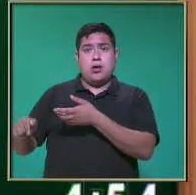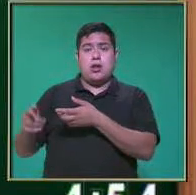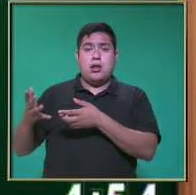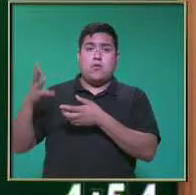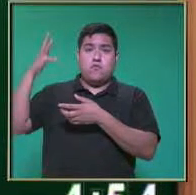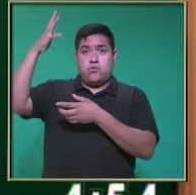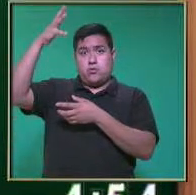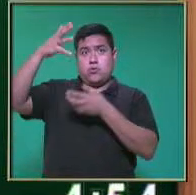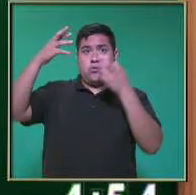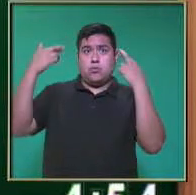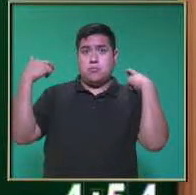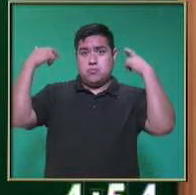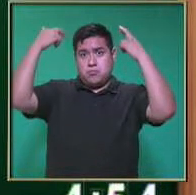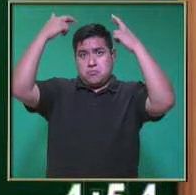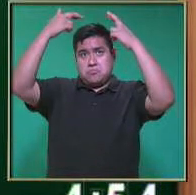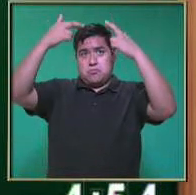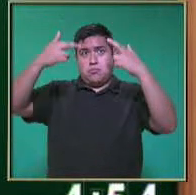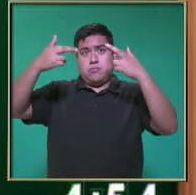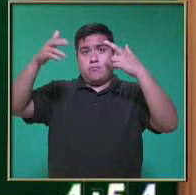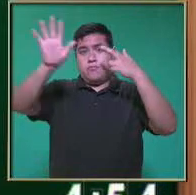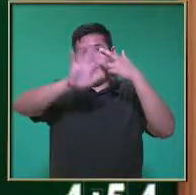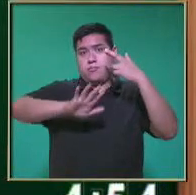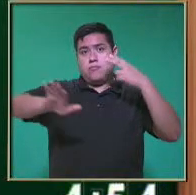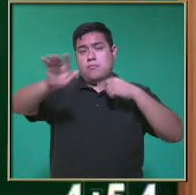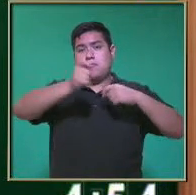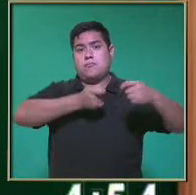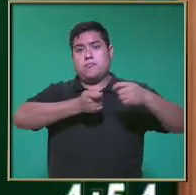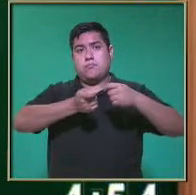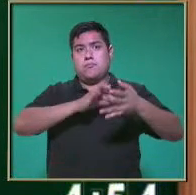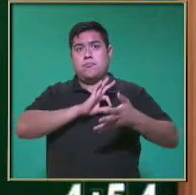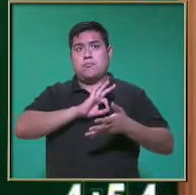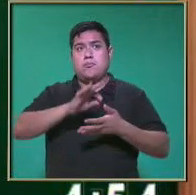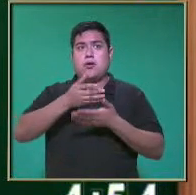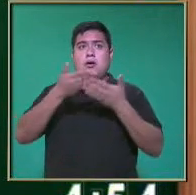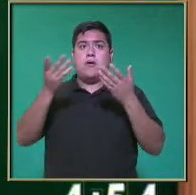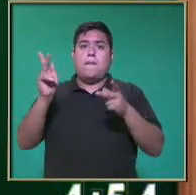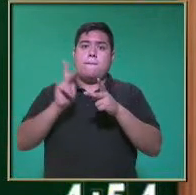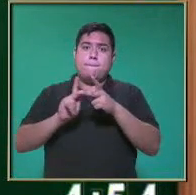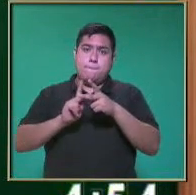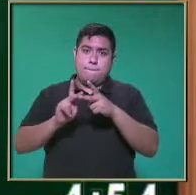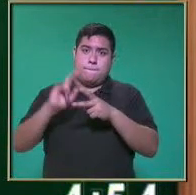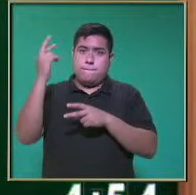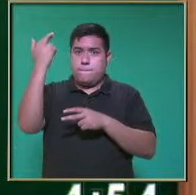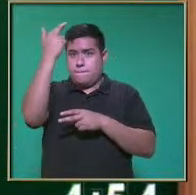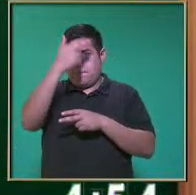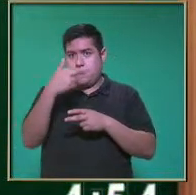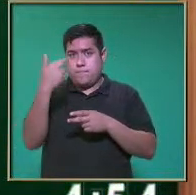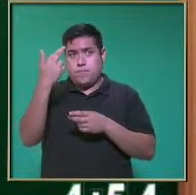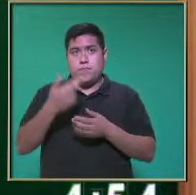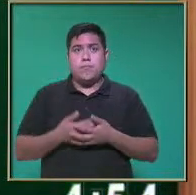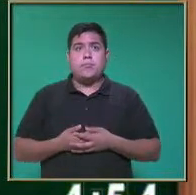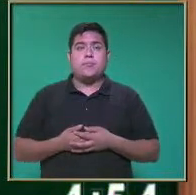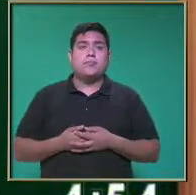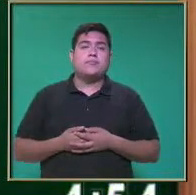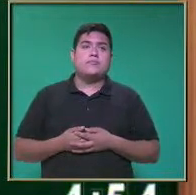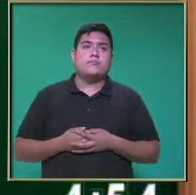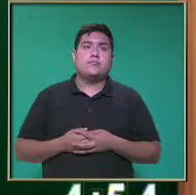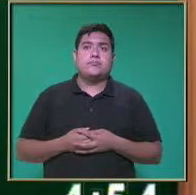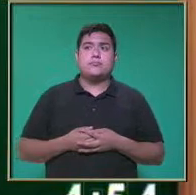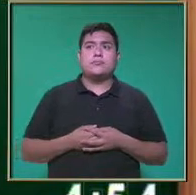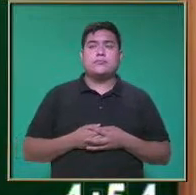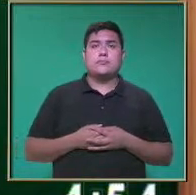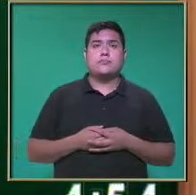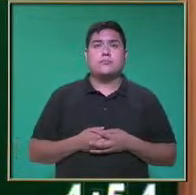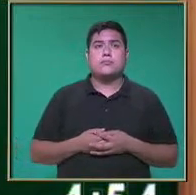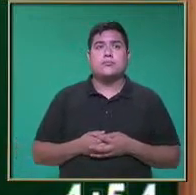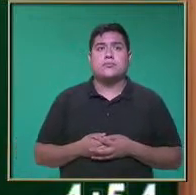liderar, es decir, dirigir el reino. Now we have a practice. Let's check Vamos a revisar rápidamente esta práctica.